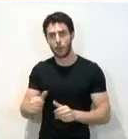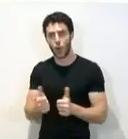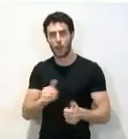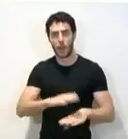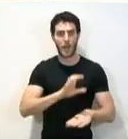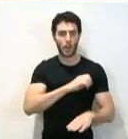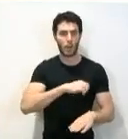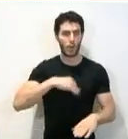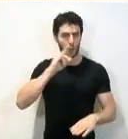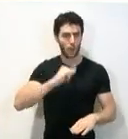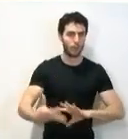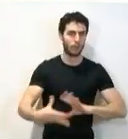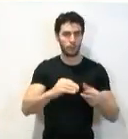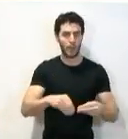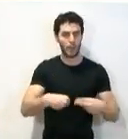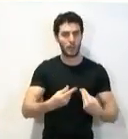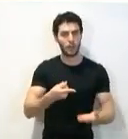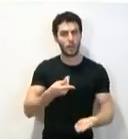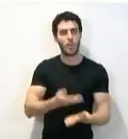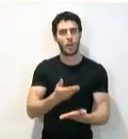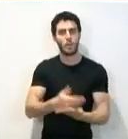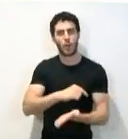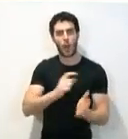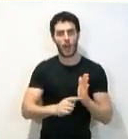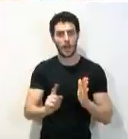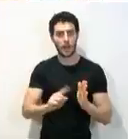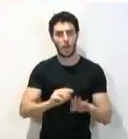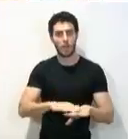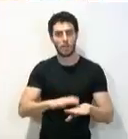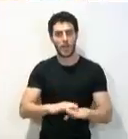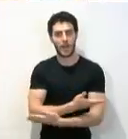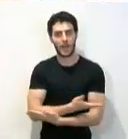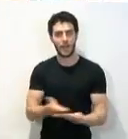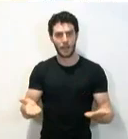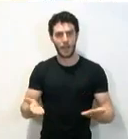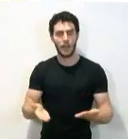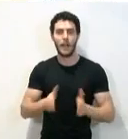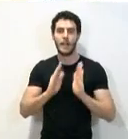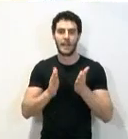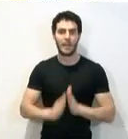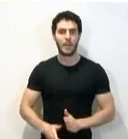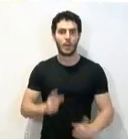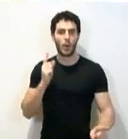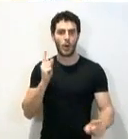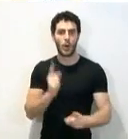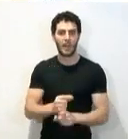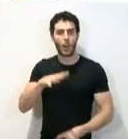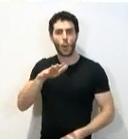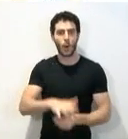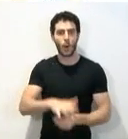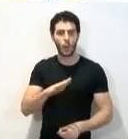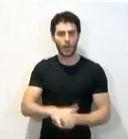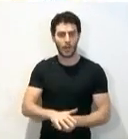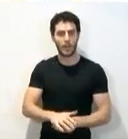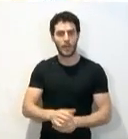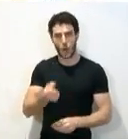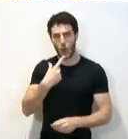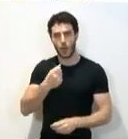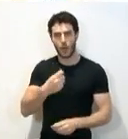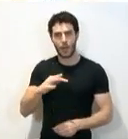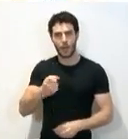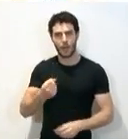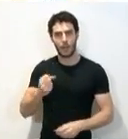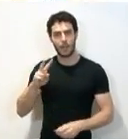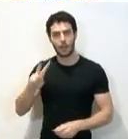traemos esta proposición no de ley para garantizar que el tratamiento anticoagulante oral, el TAO, el más habitual en España, se basa en